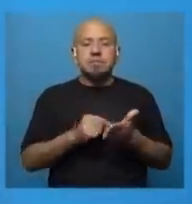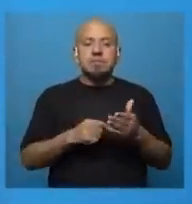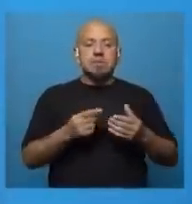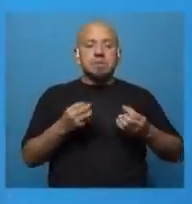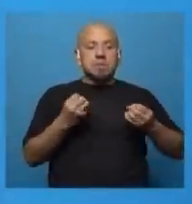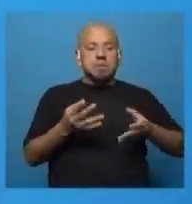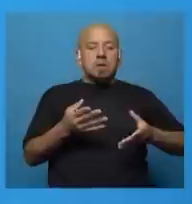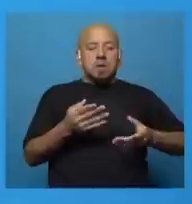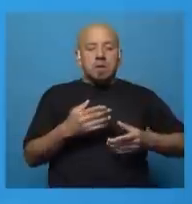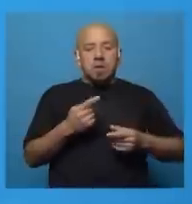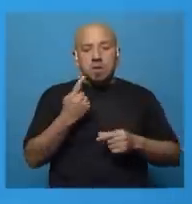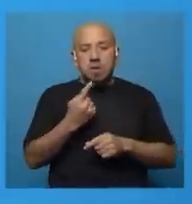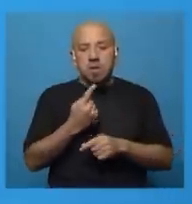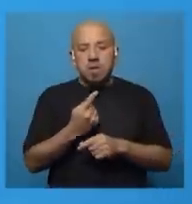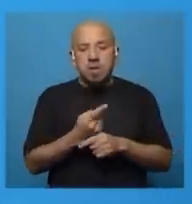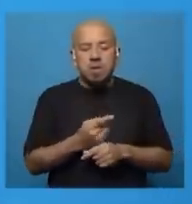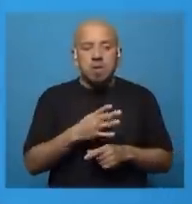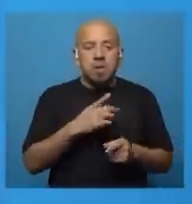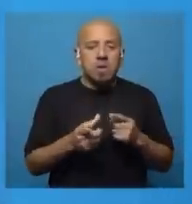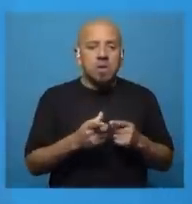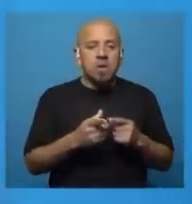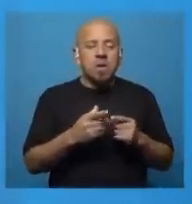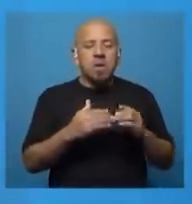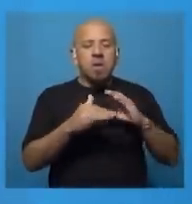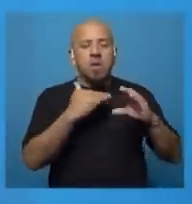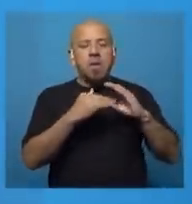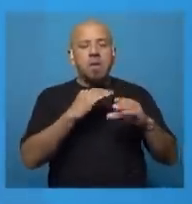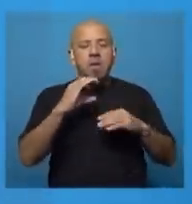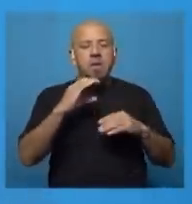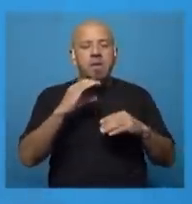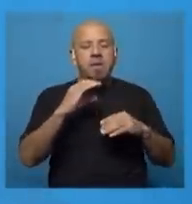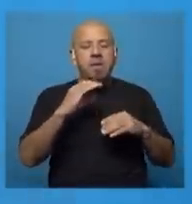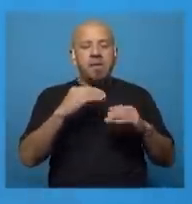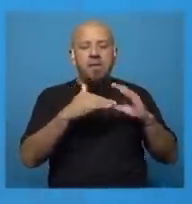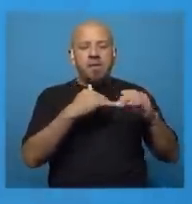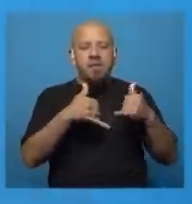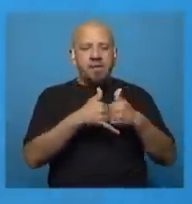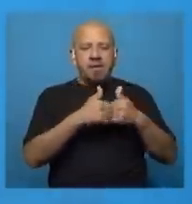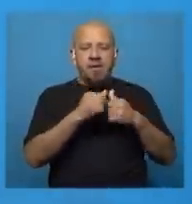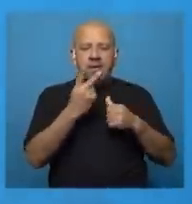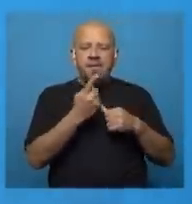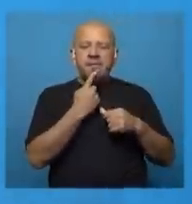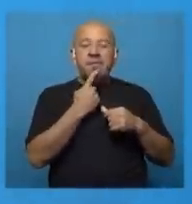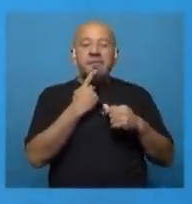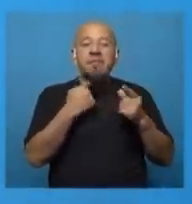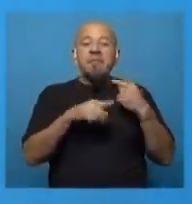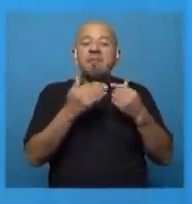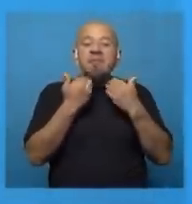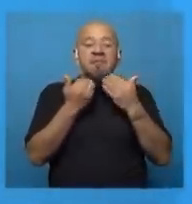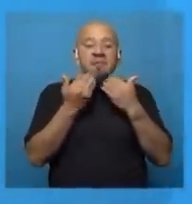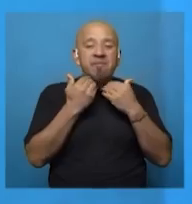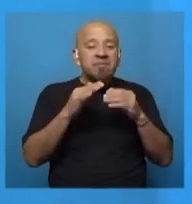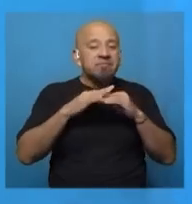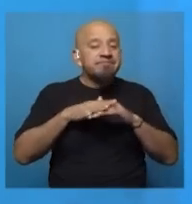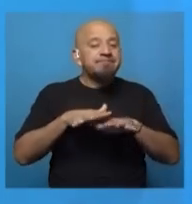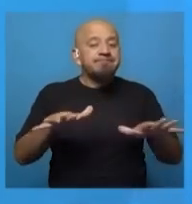porque en primer lugar lo que saltan los chats involucran a dos legisladores pero no sabemos el alcance de esto porque